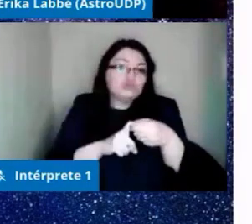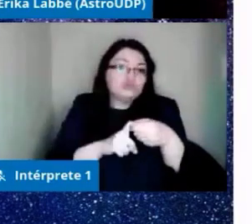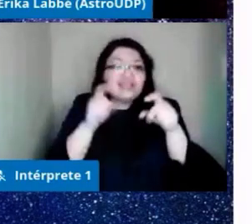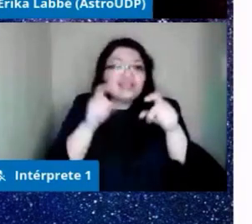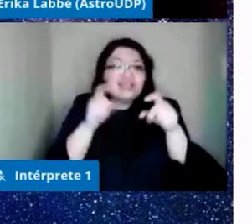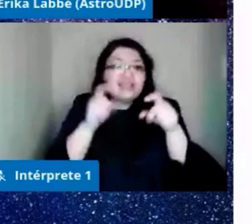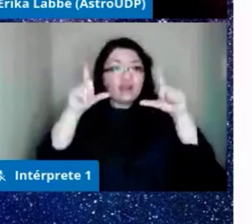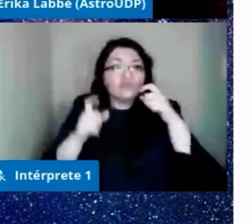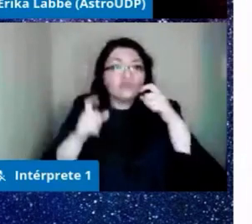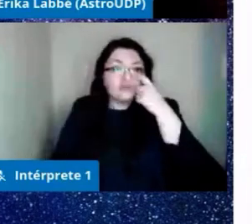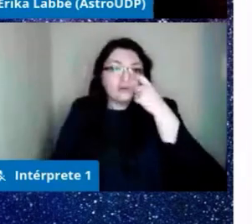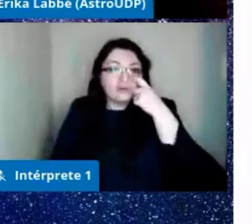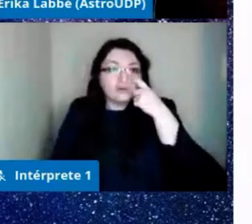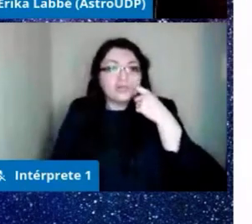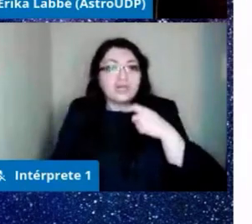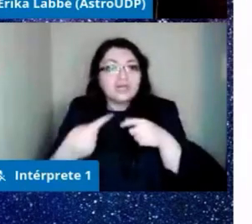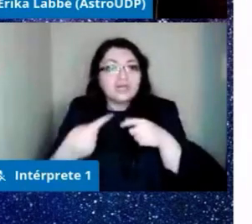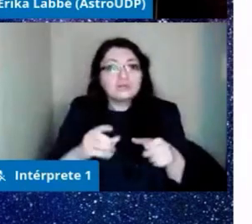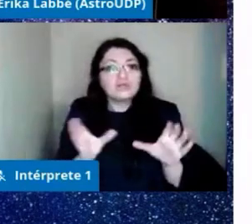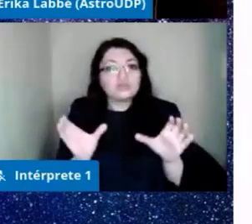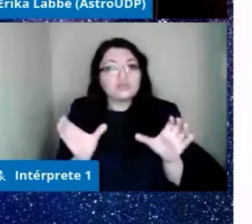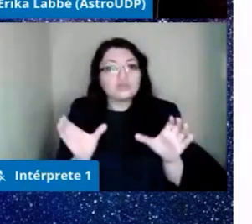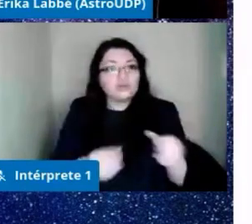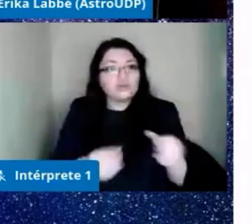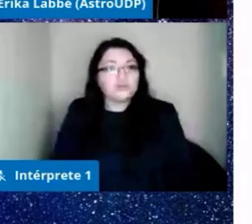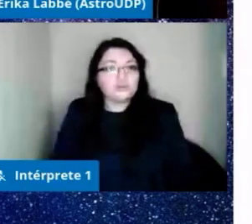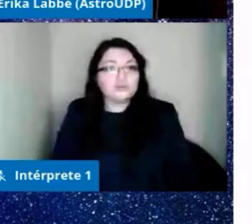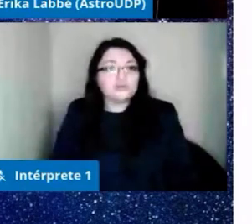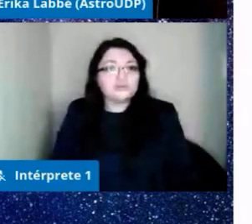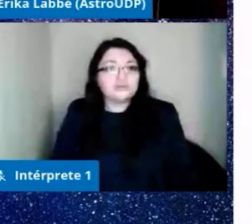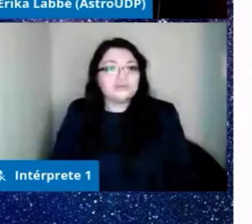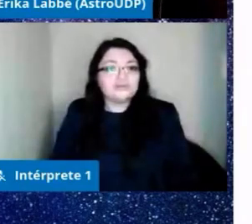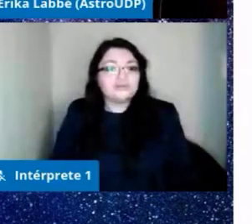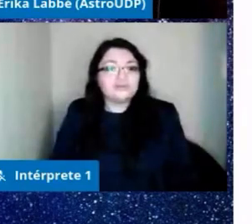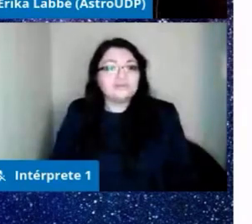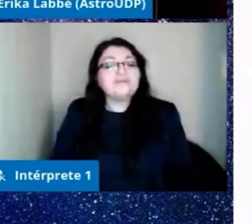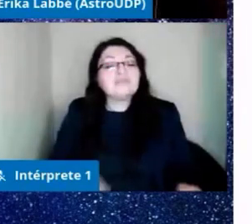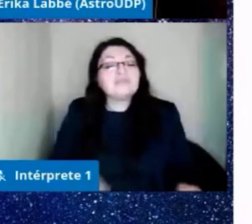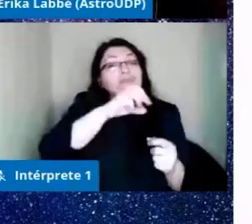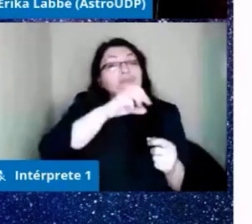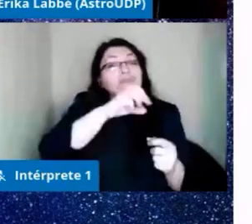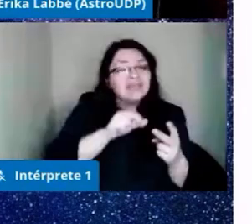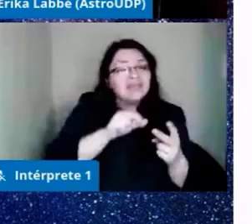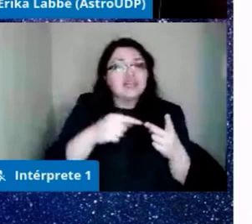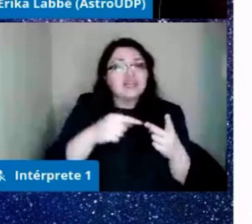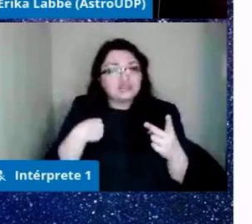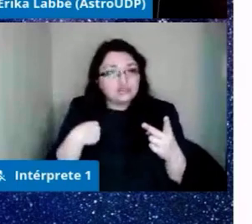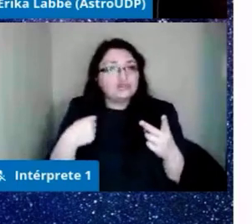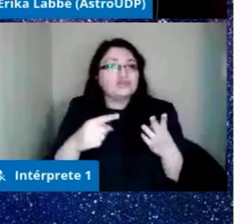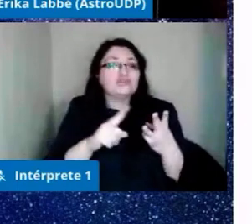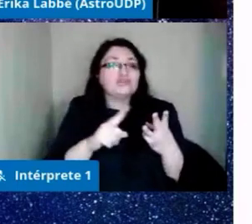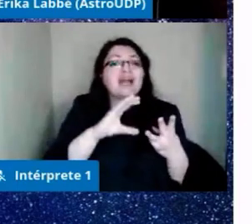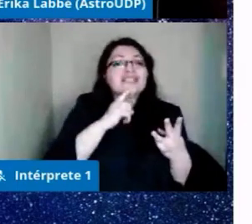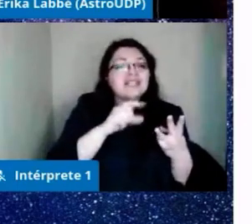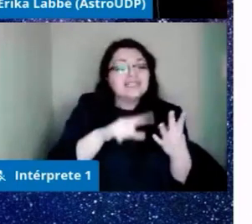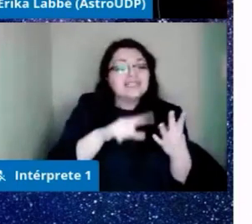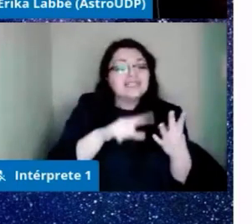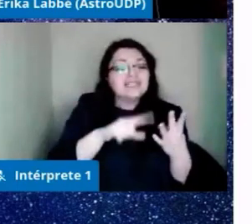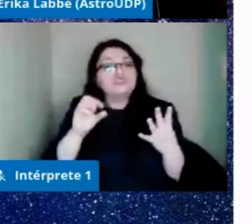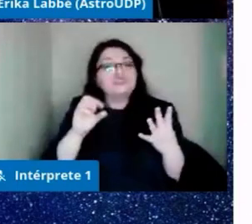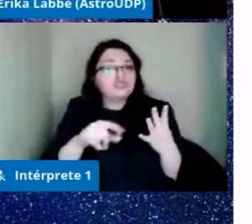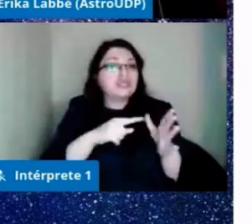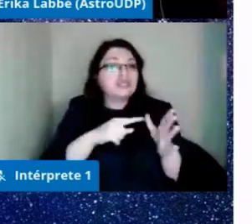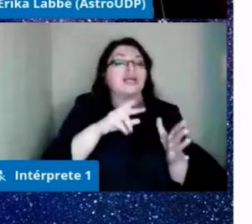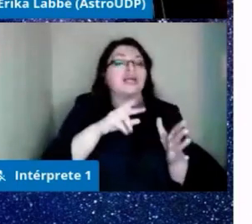de nuestro grupo querido. Estamos María, estoy yo, Erika, Catalina, Sonia, Ricardo y